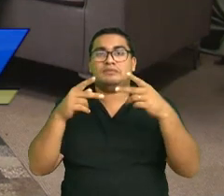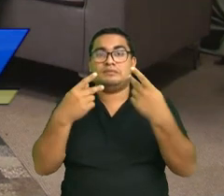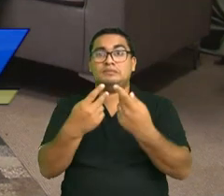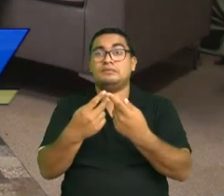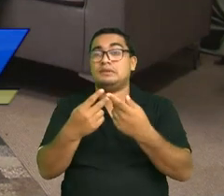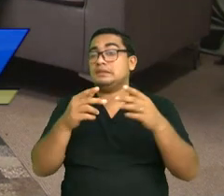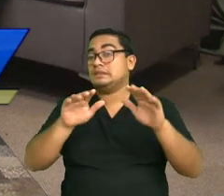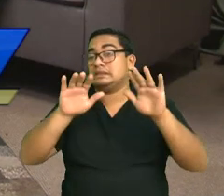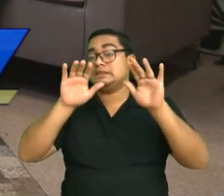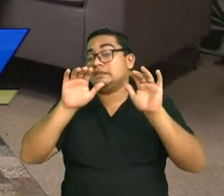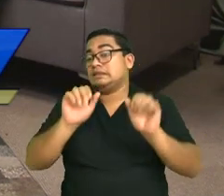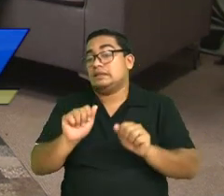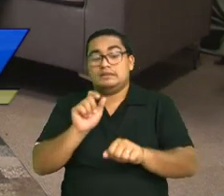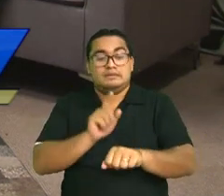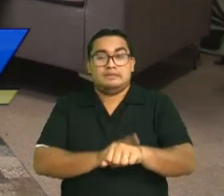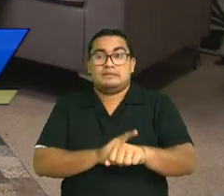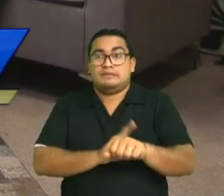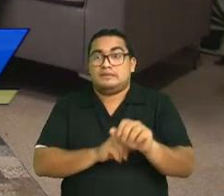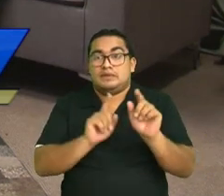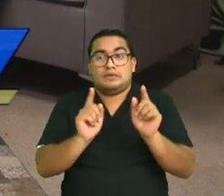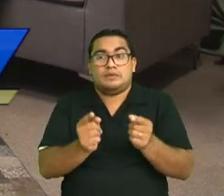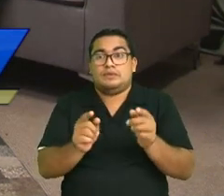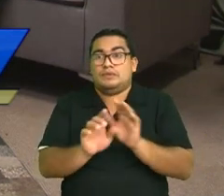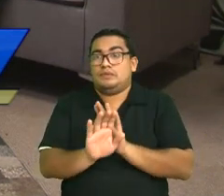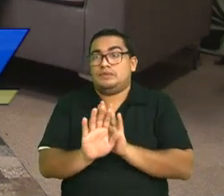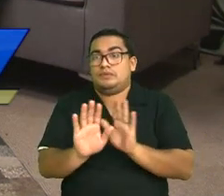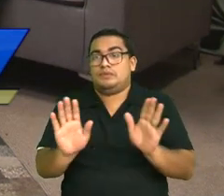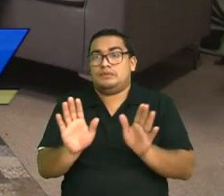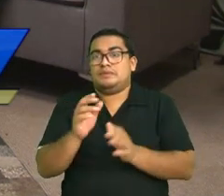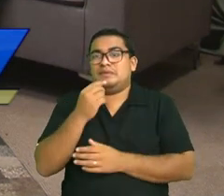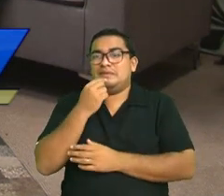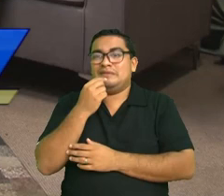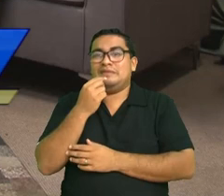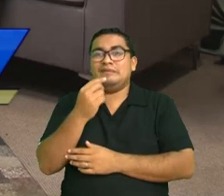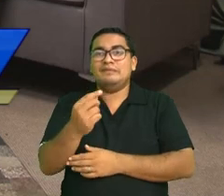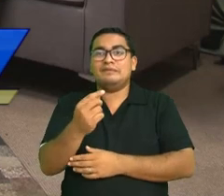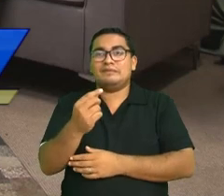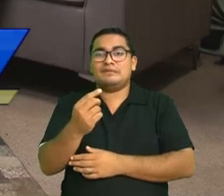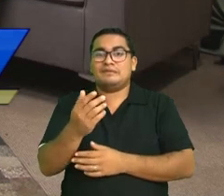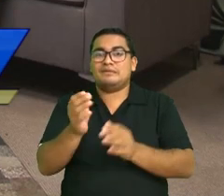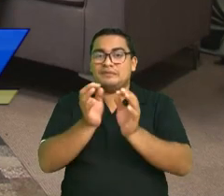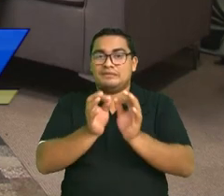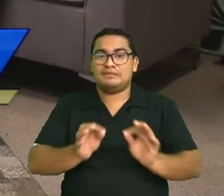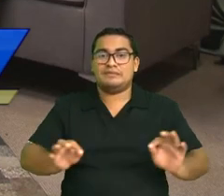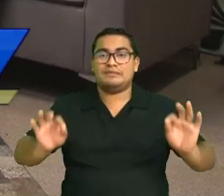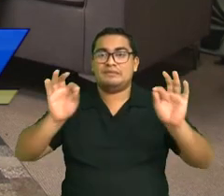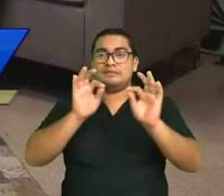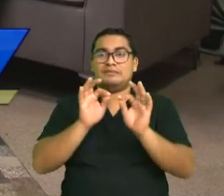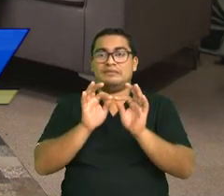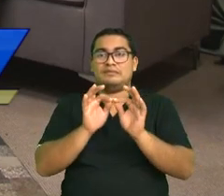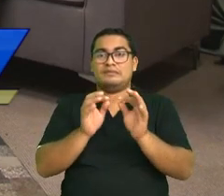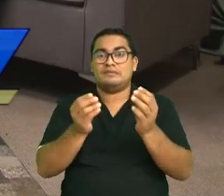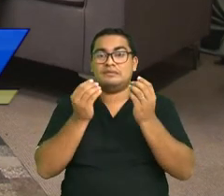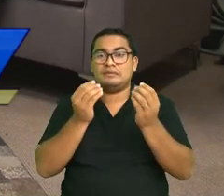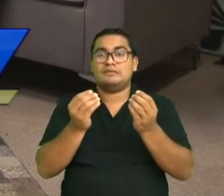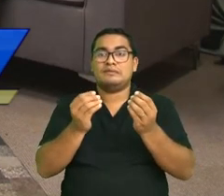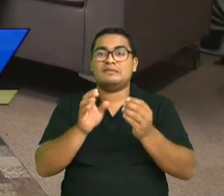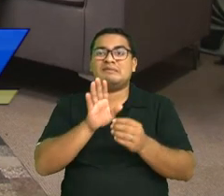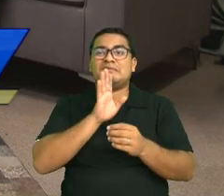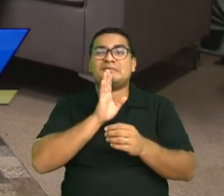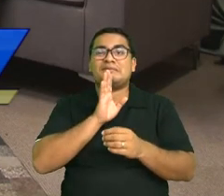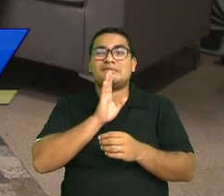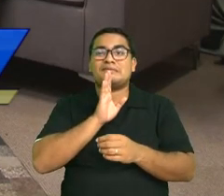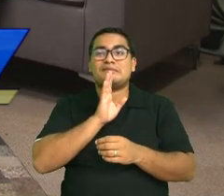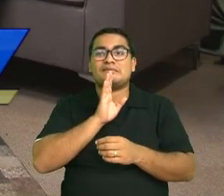ya no nos da, no, para un más. Un poco acotarlo. Claro que sí. Adelante. Lo que decía, es que es importante en esta parte que hemos abordado mucho la